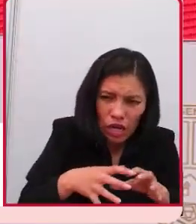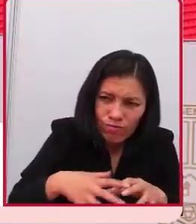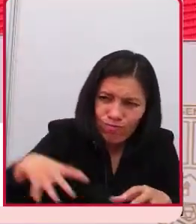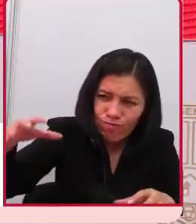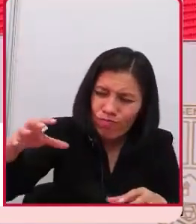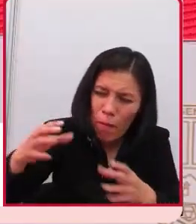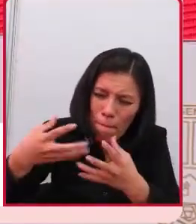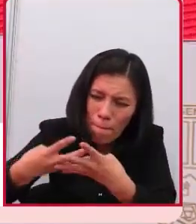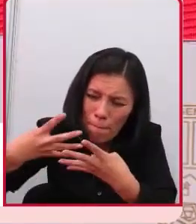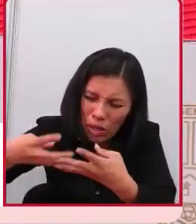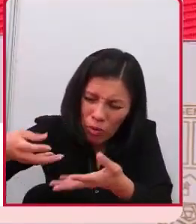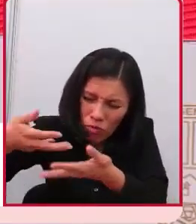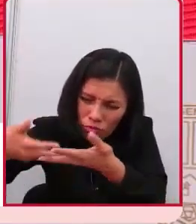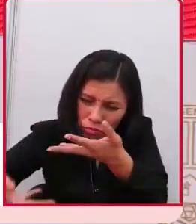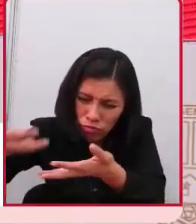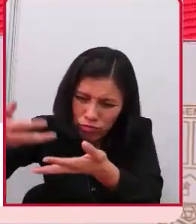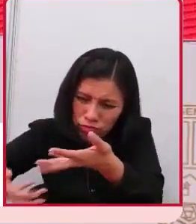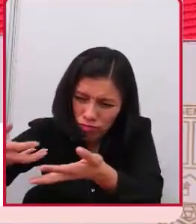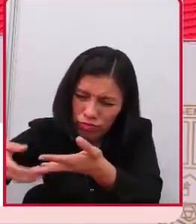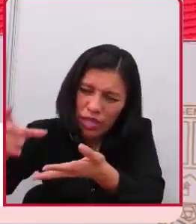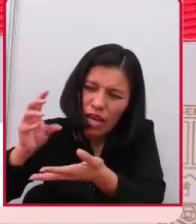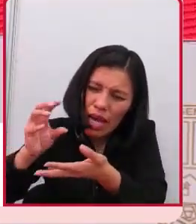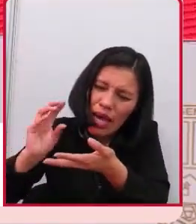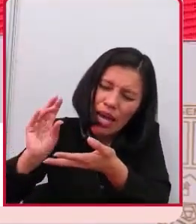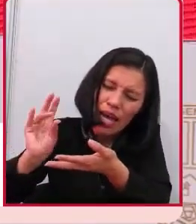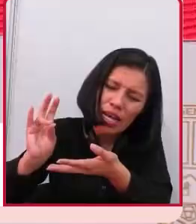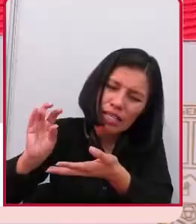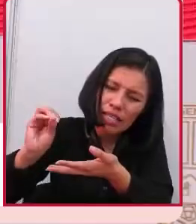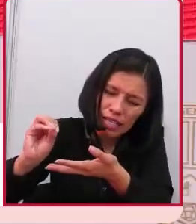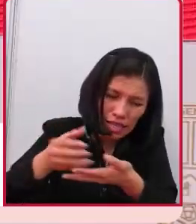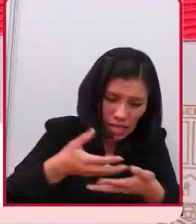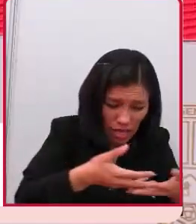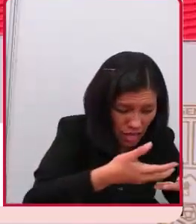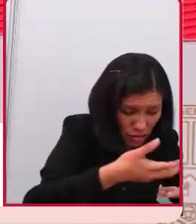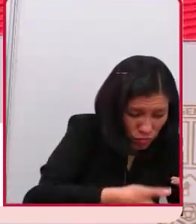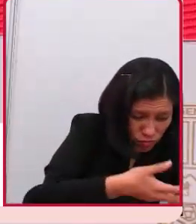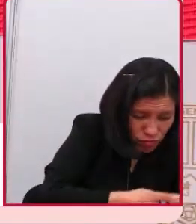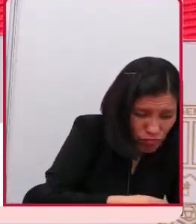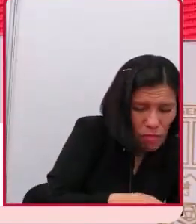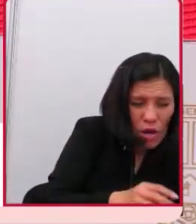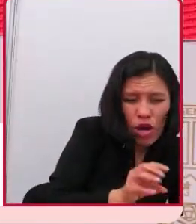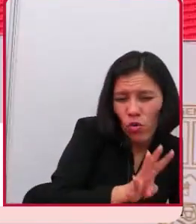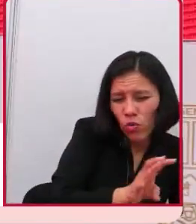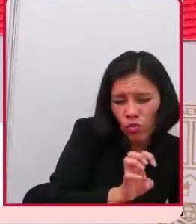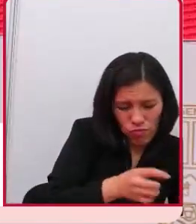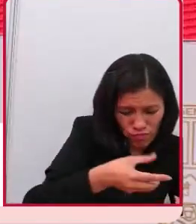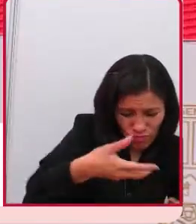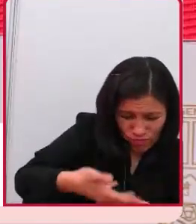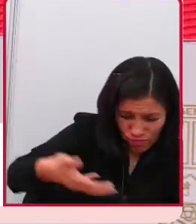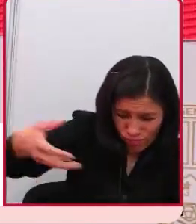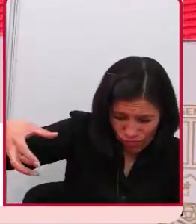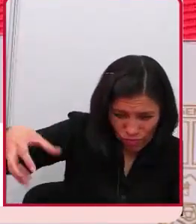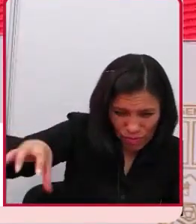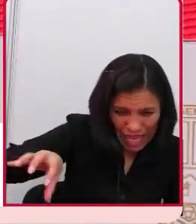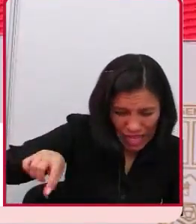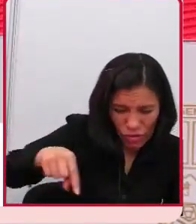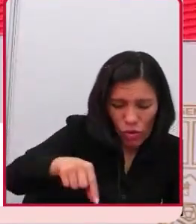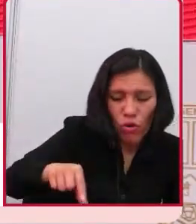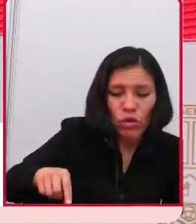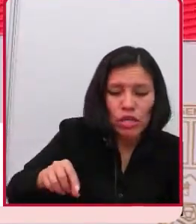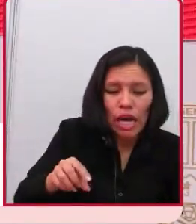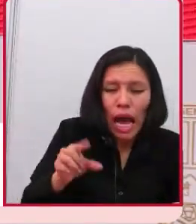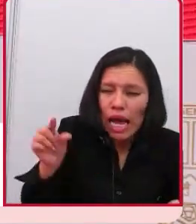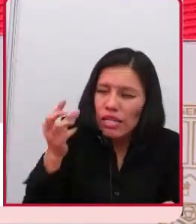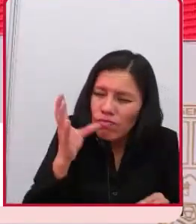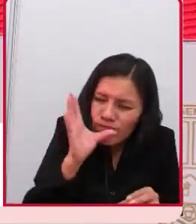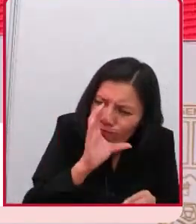400, y dejar el intermedio donde se dan las cosas. Entonces ahí hemos correlacionado que realmente la